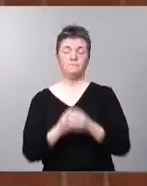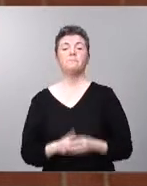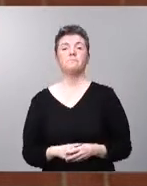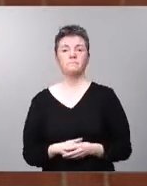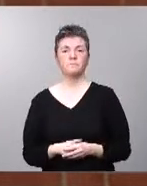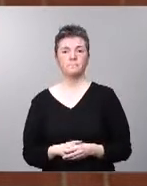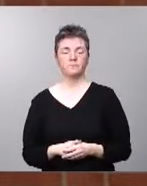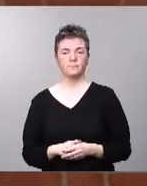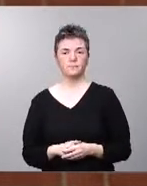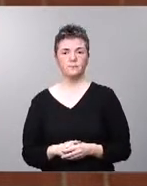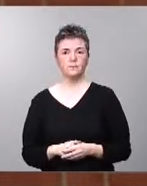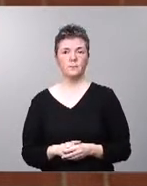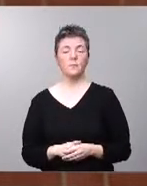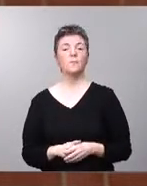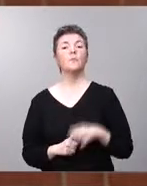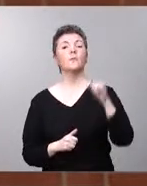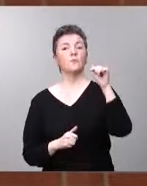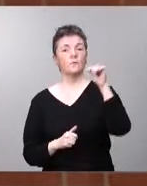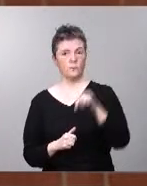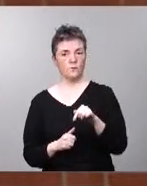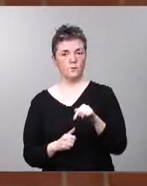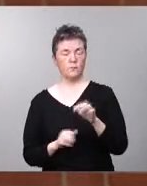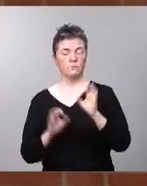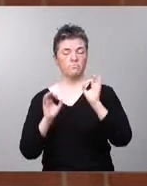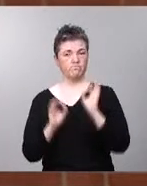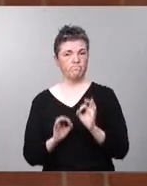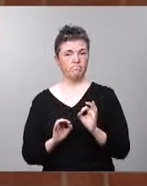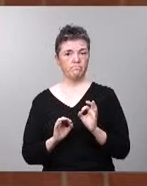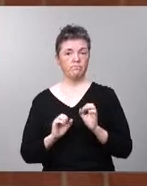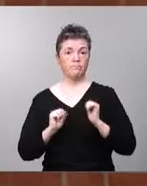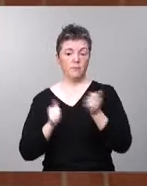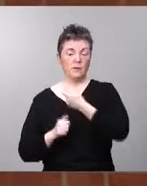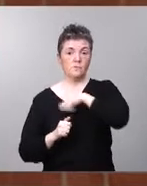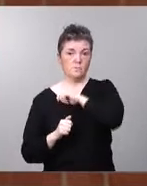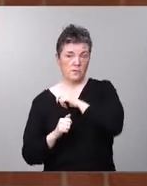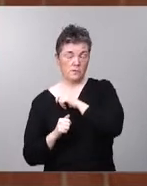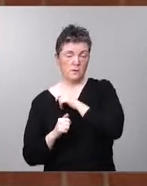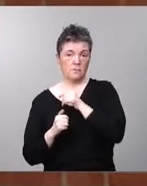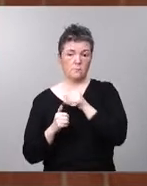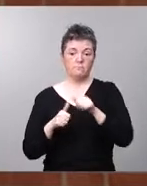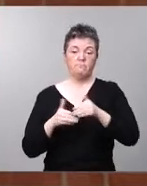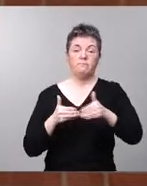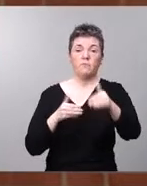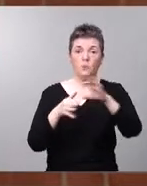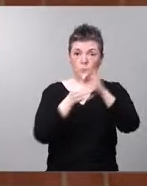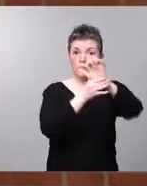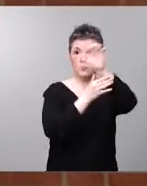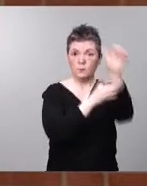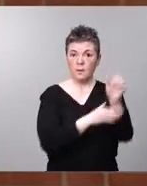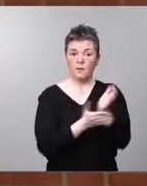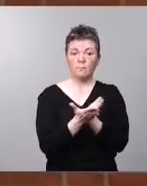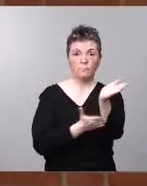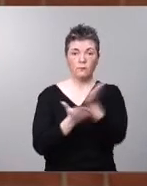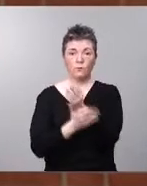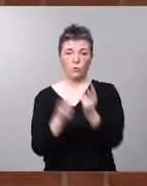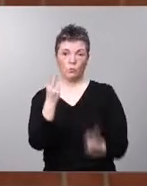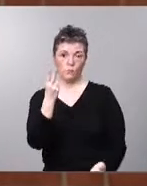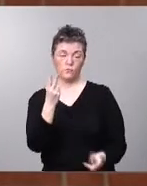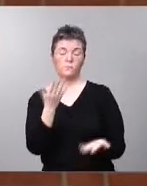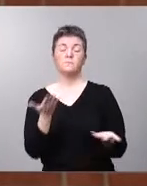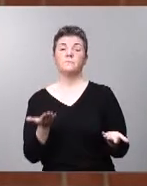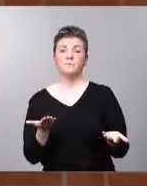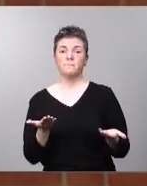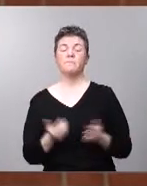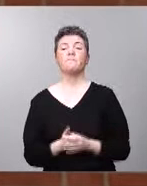hoy se abren ante españa y ante toda la unión europea dos caminos que es lo que